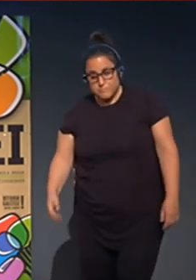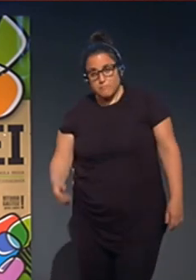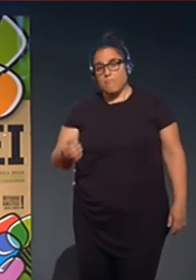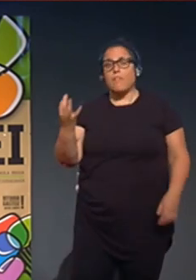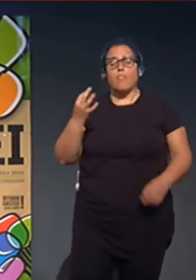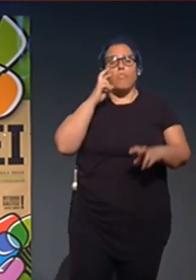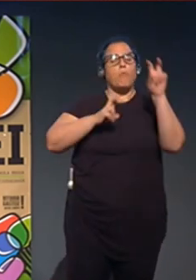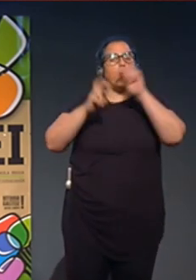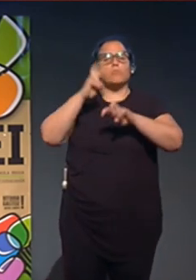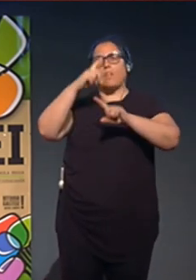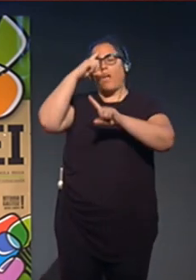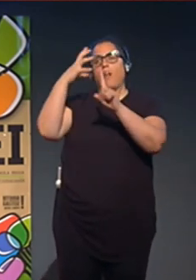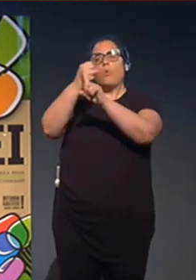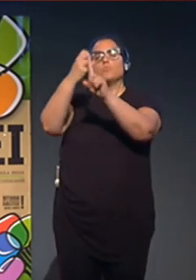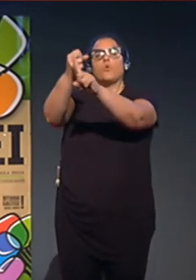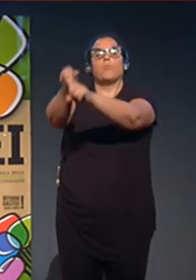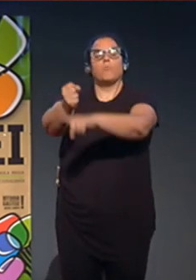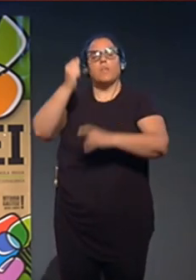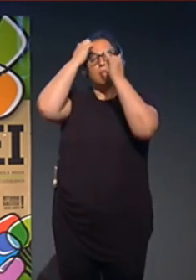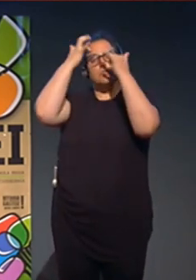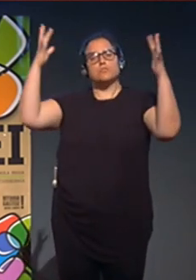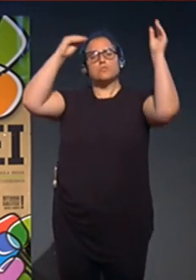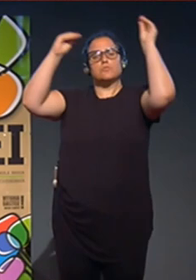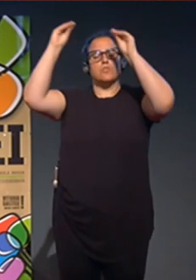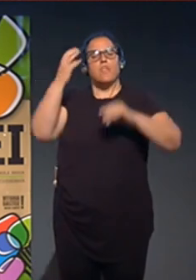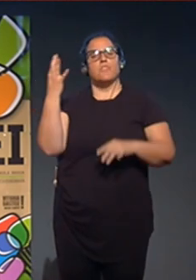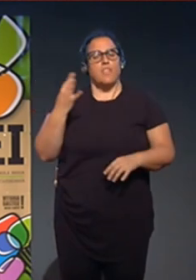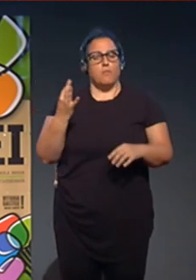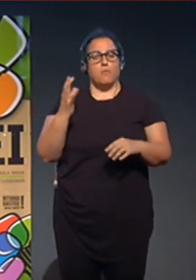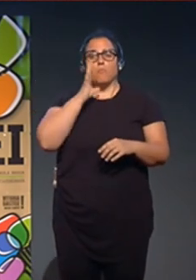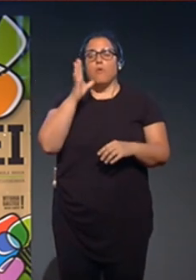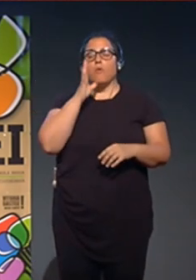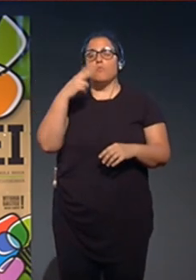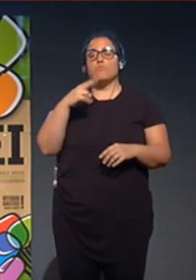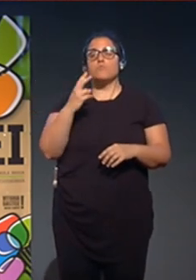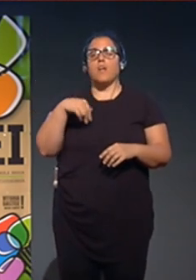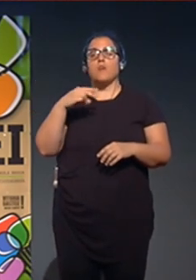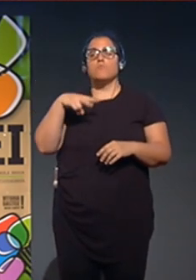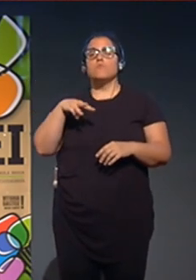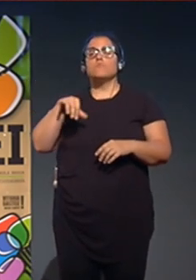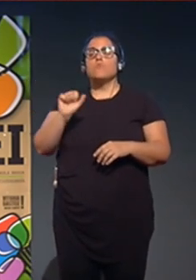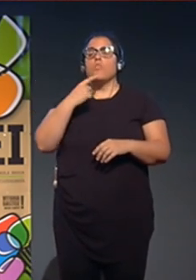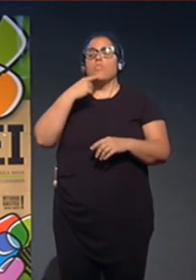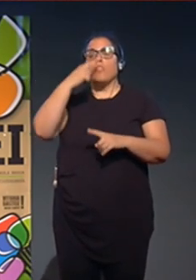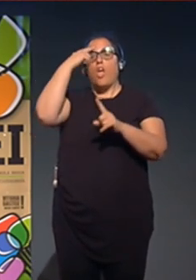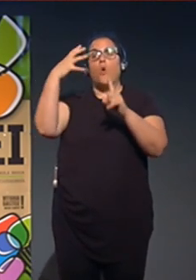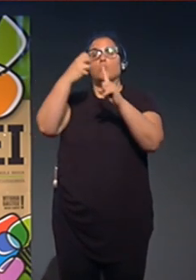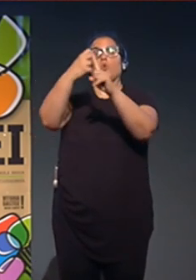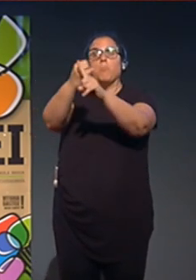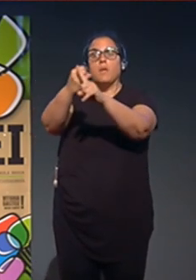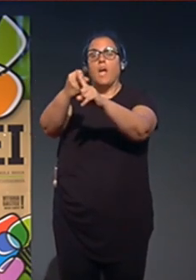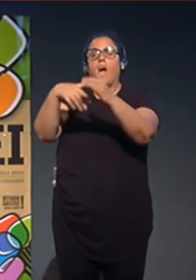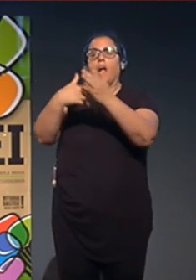duda hay que soñar sin duda dice Don Miguel di unamuno que una utopía lo es hasta que cinco